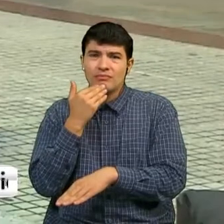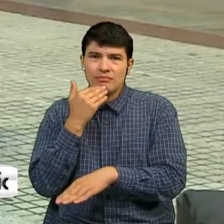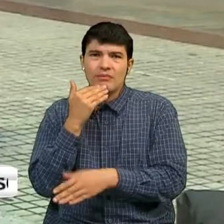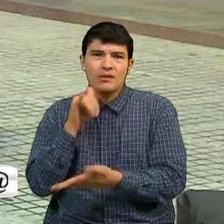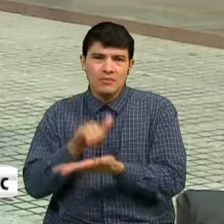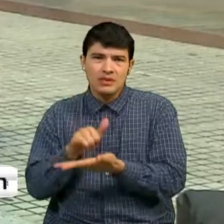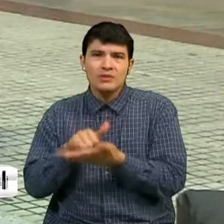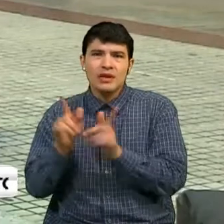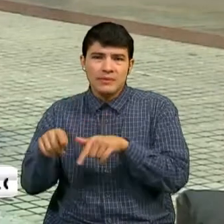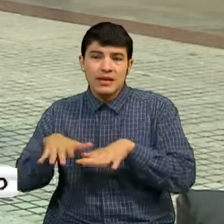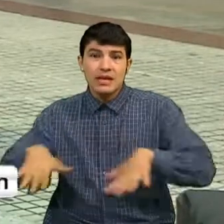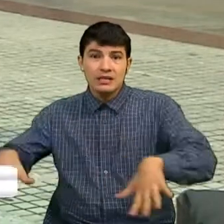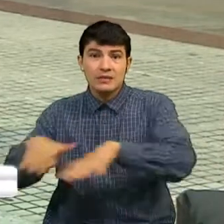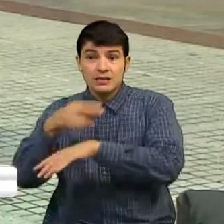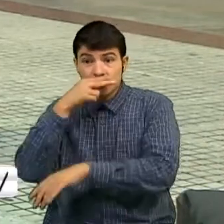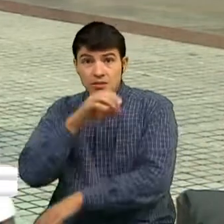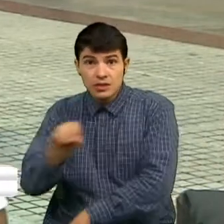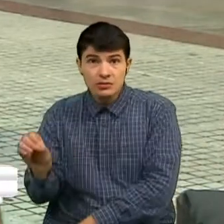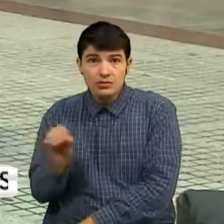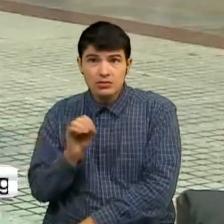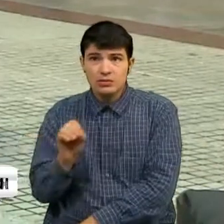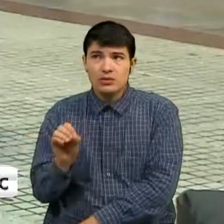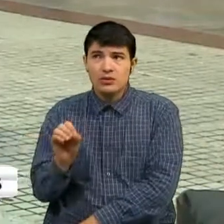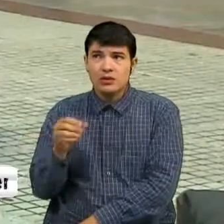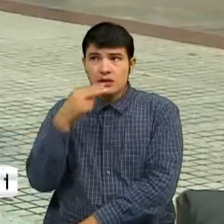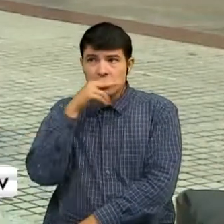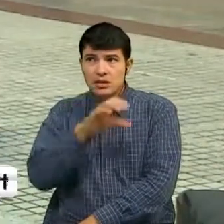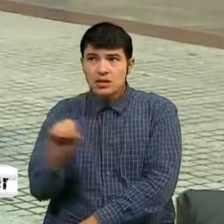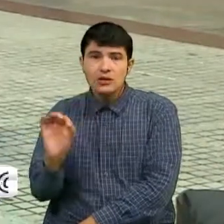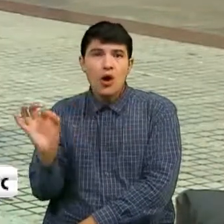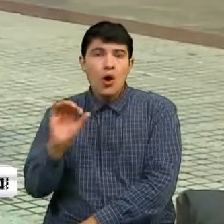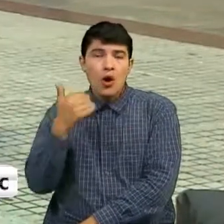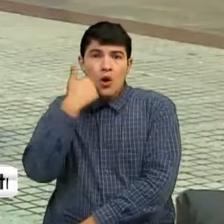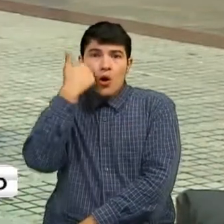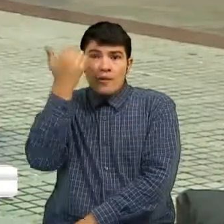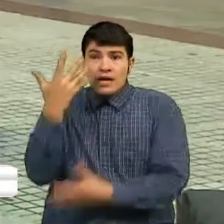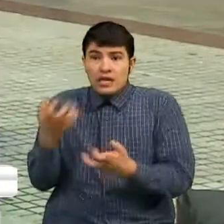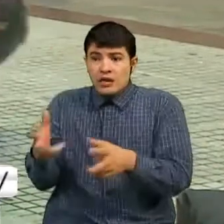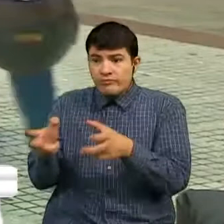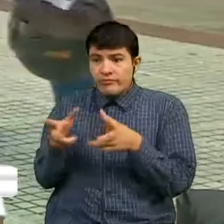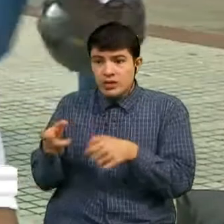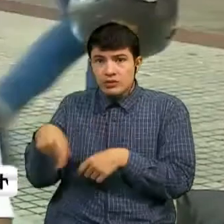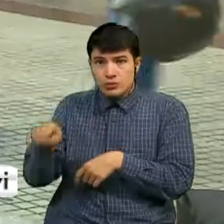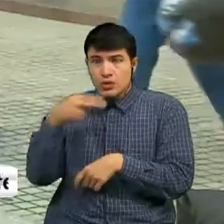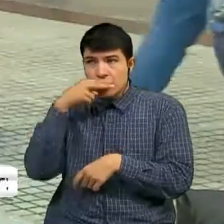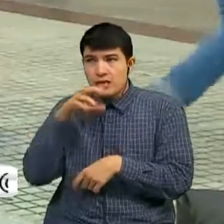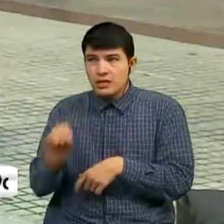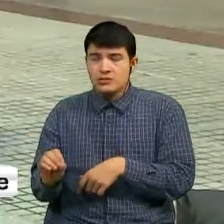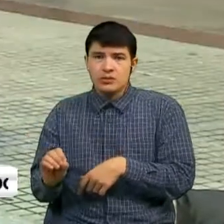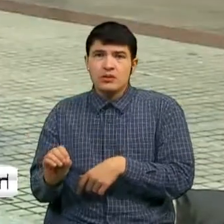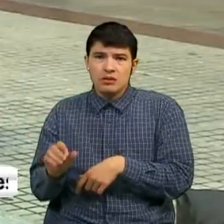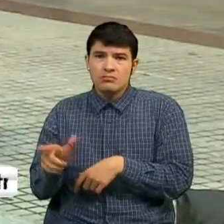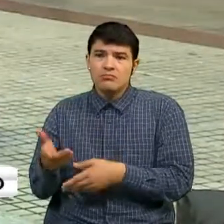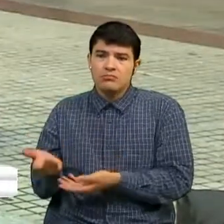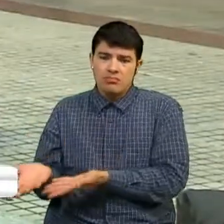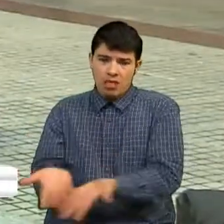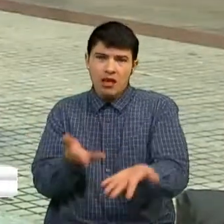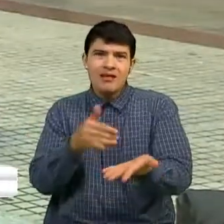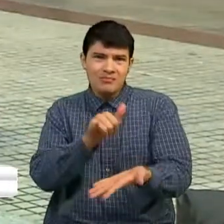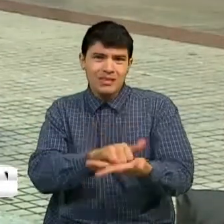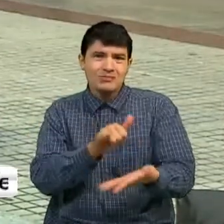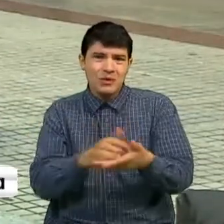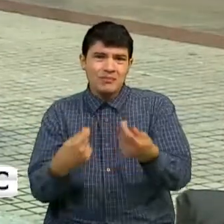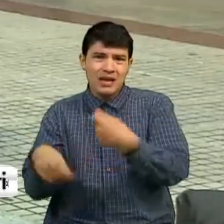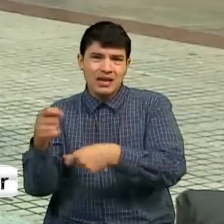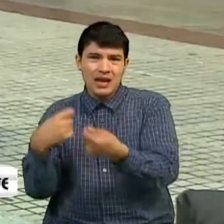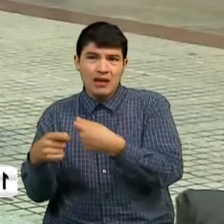un espacio para que aquellos niños o aquellos adultos que quieran explotar sexualmente a esos niños los ofrezcan como si fuera